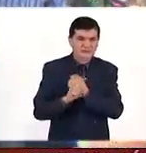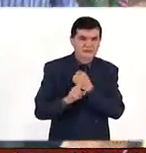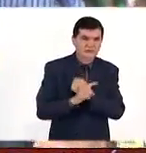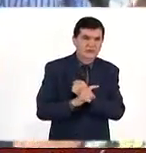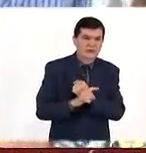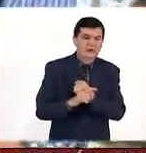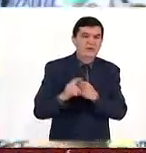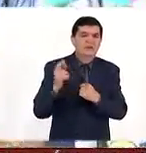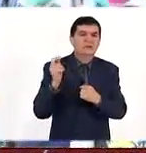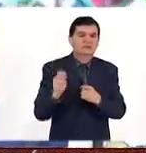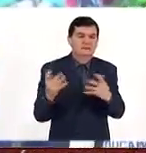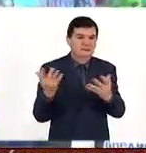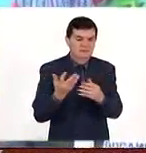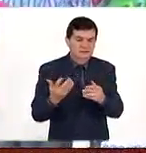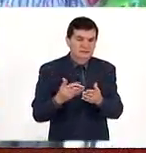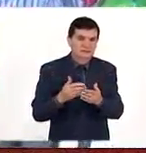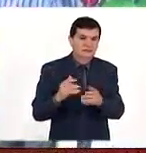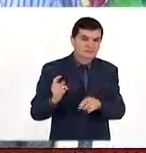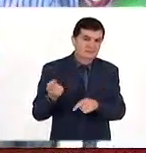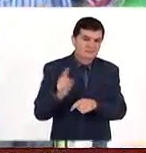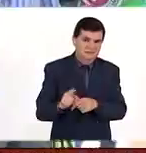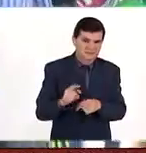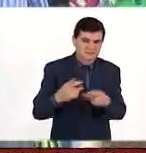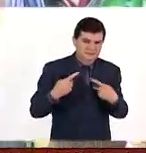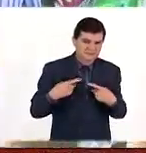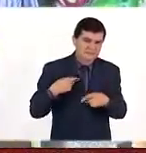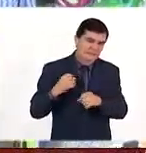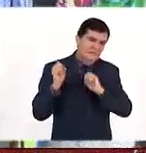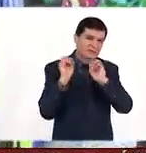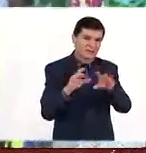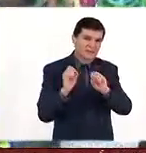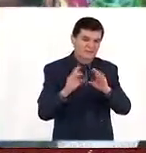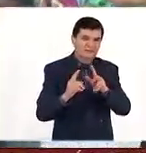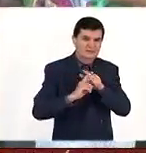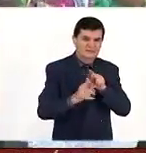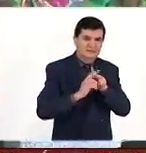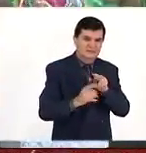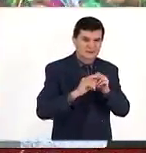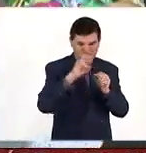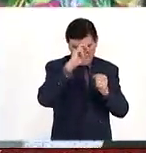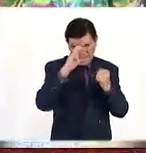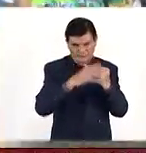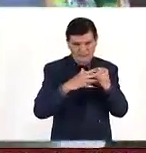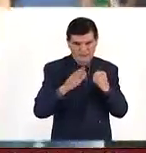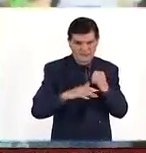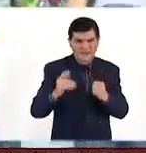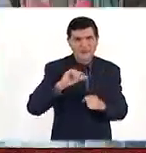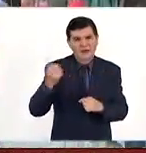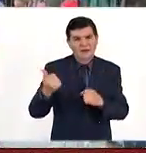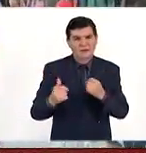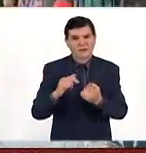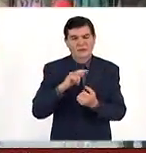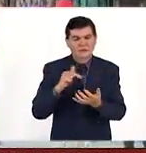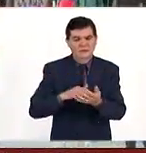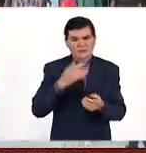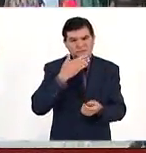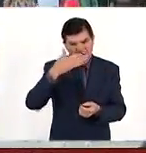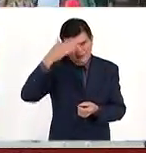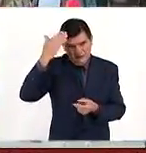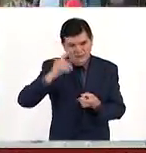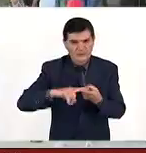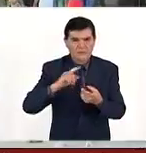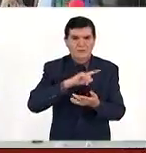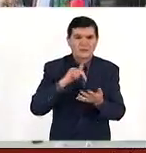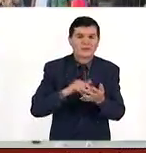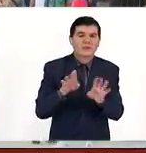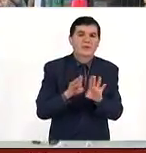que están enviando principalmente a los migrantes a europa pero están luego los países árabes los otros países árabes y otras regiones del